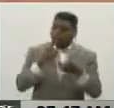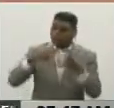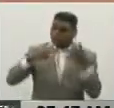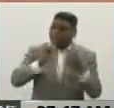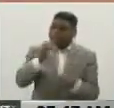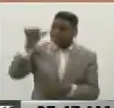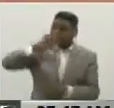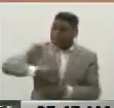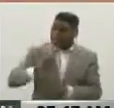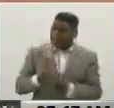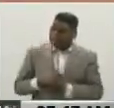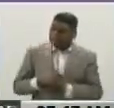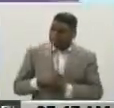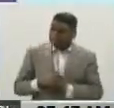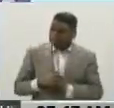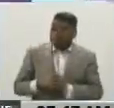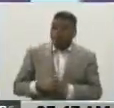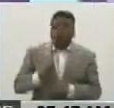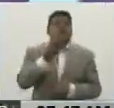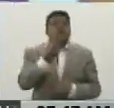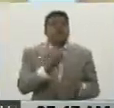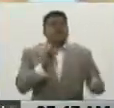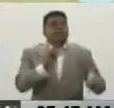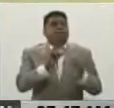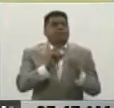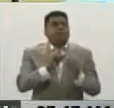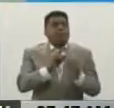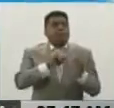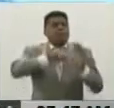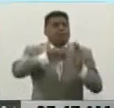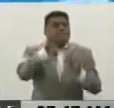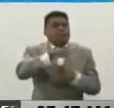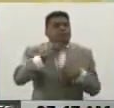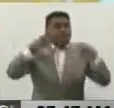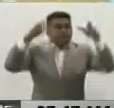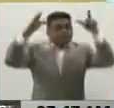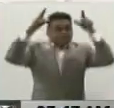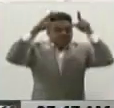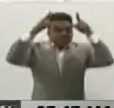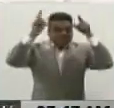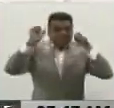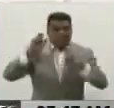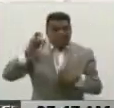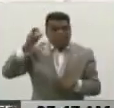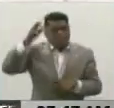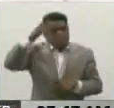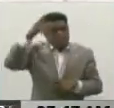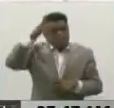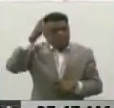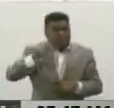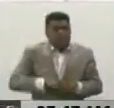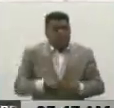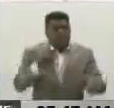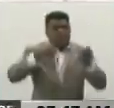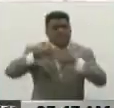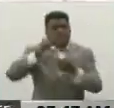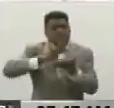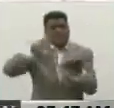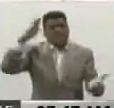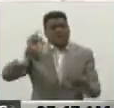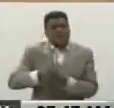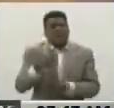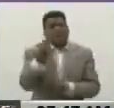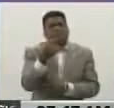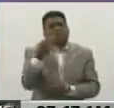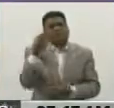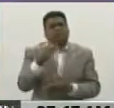se ha prestado, digamos, para el bachaquerismo, para que publicar, digamos, ciertas ventas con exceso en el precio. ¿Cómo